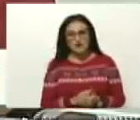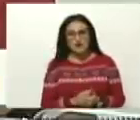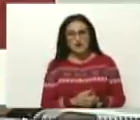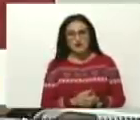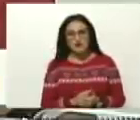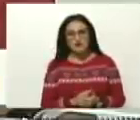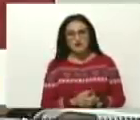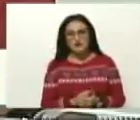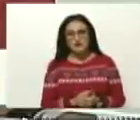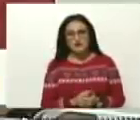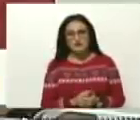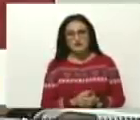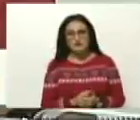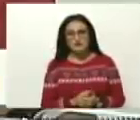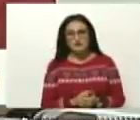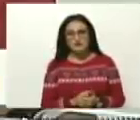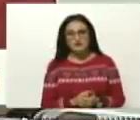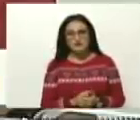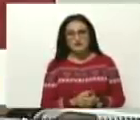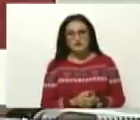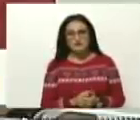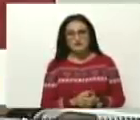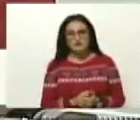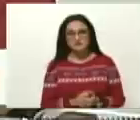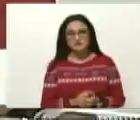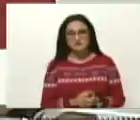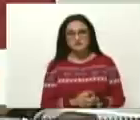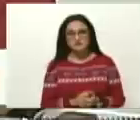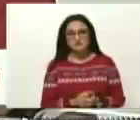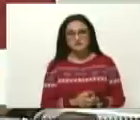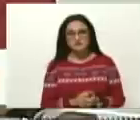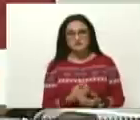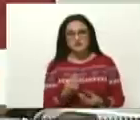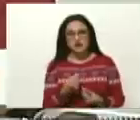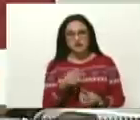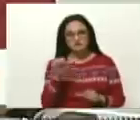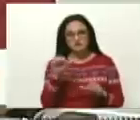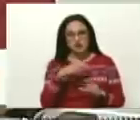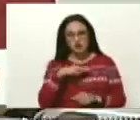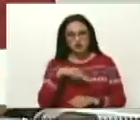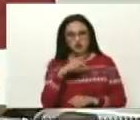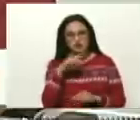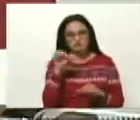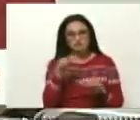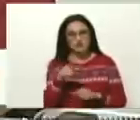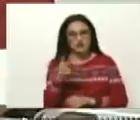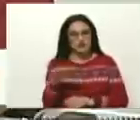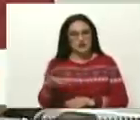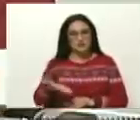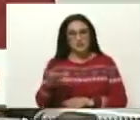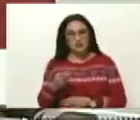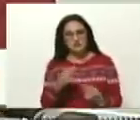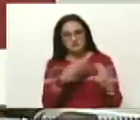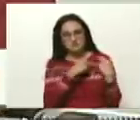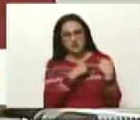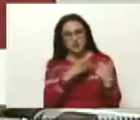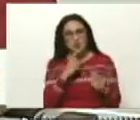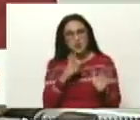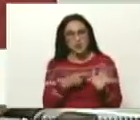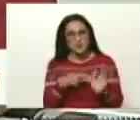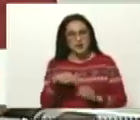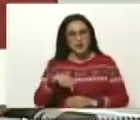Así como hemos nosotros hablado del importante rol y papel que cumple la